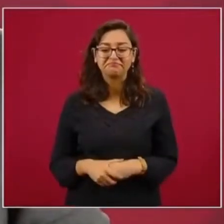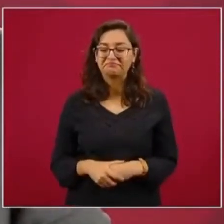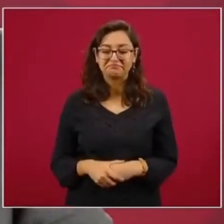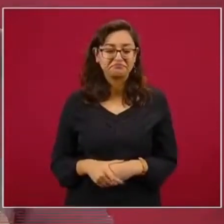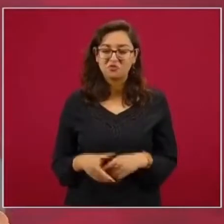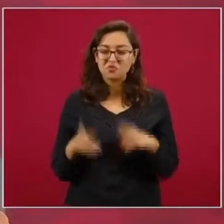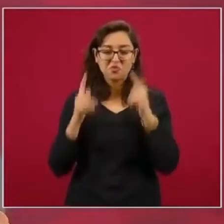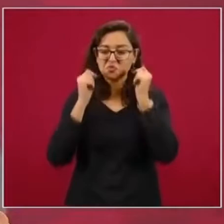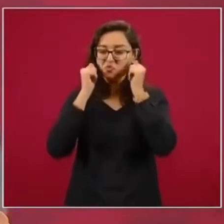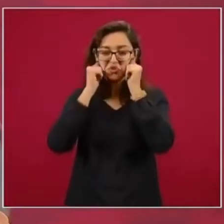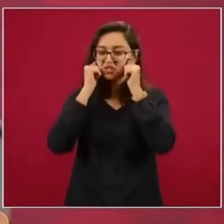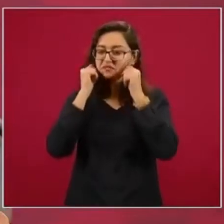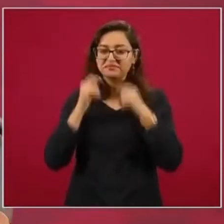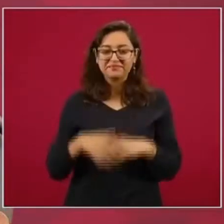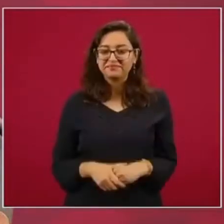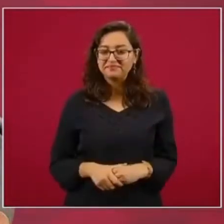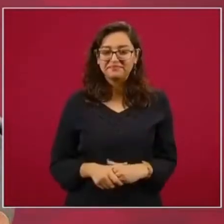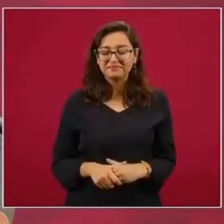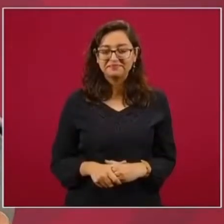Si